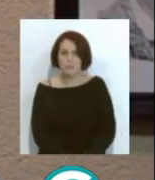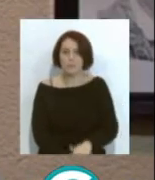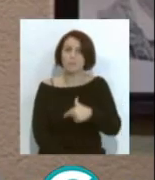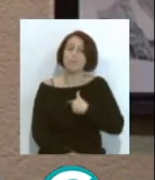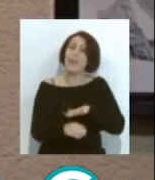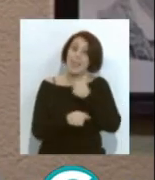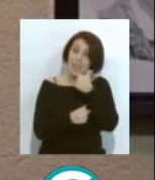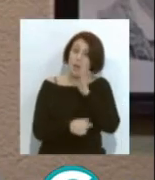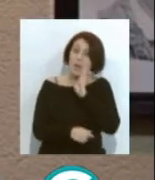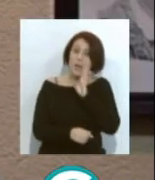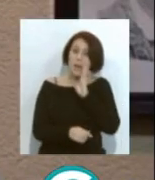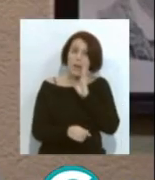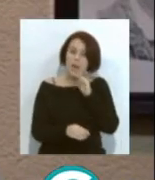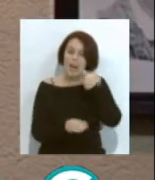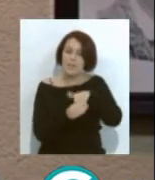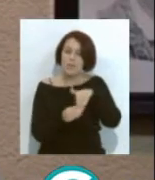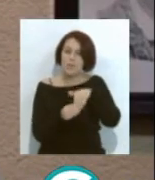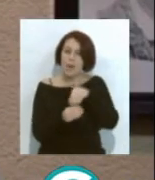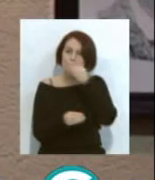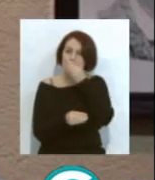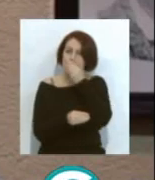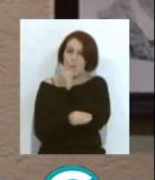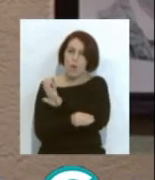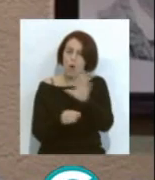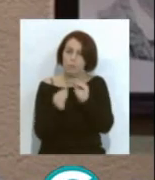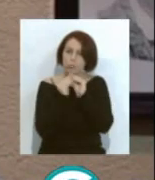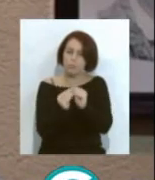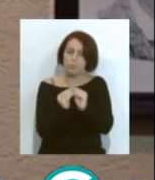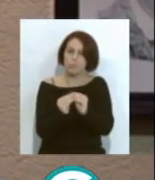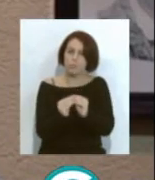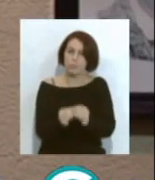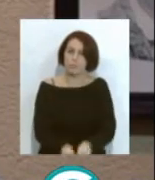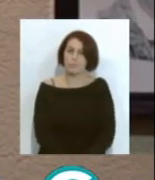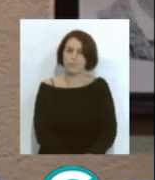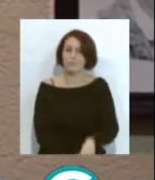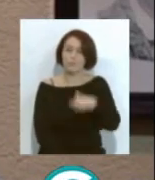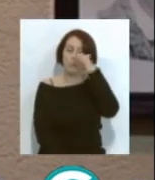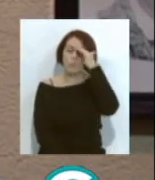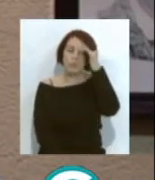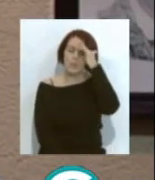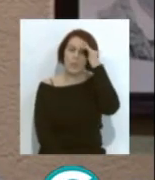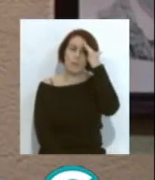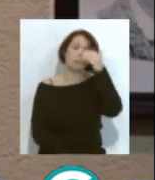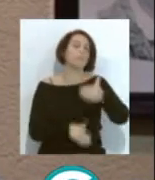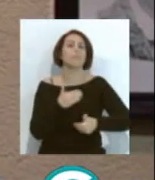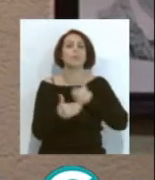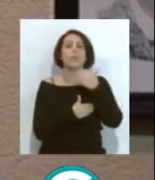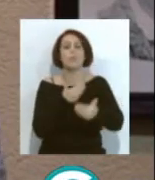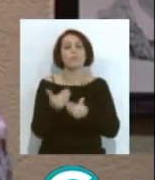digo, armar la mejor candidatura. Ilusionados en un